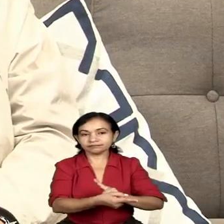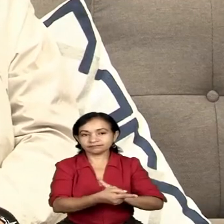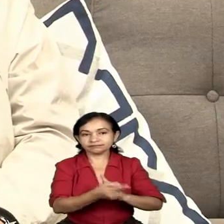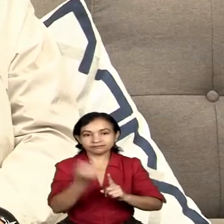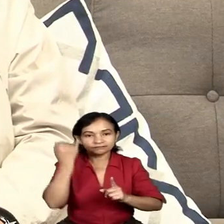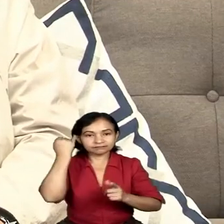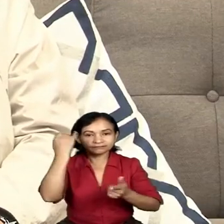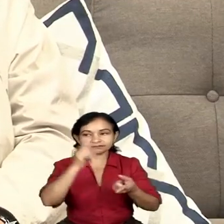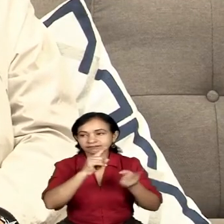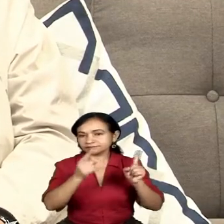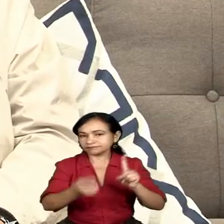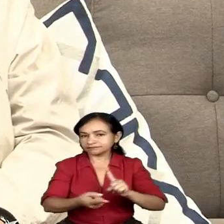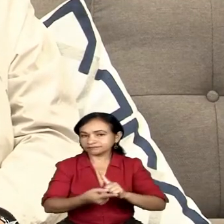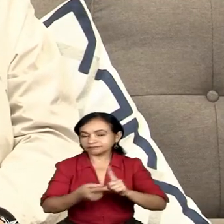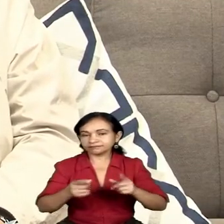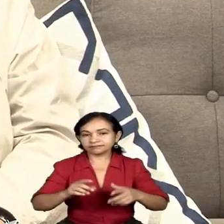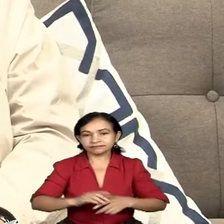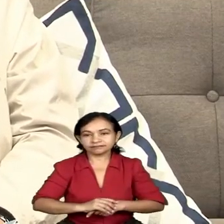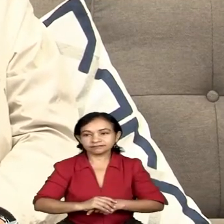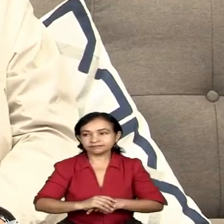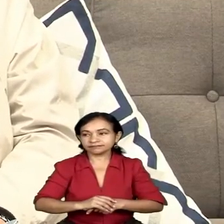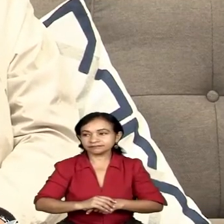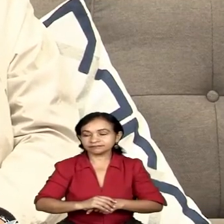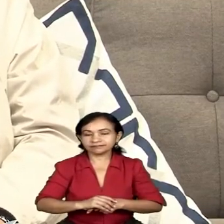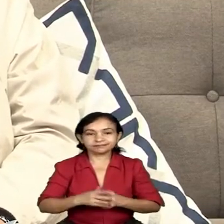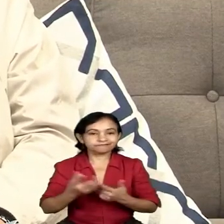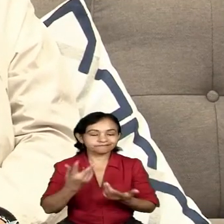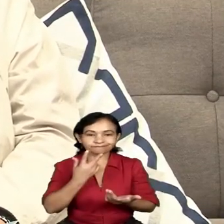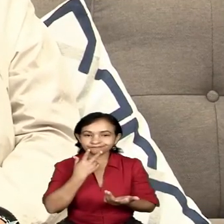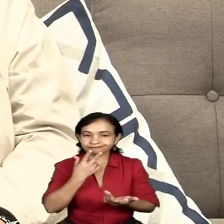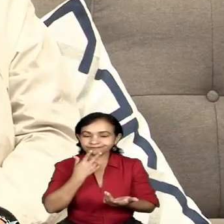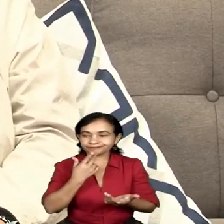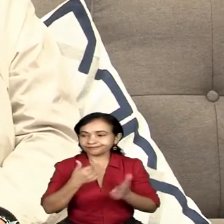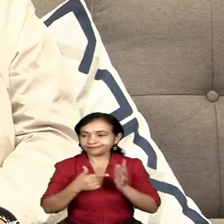cual no resultó.